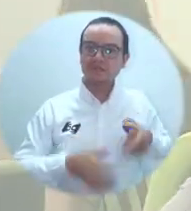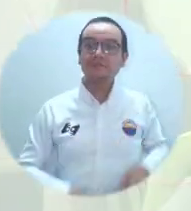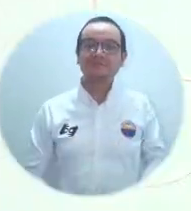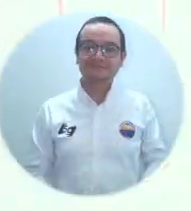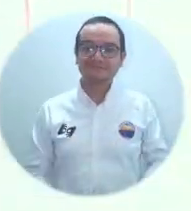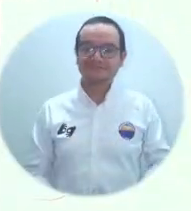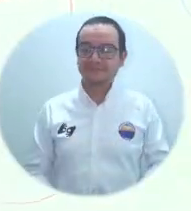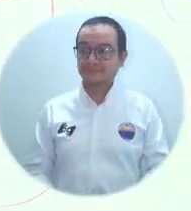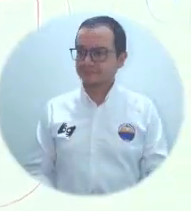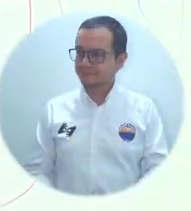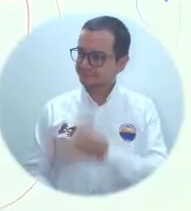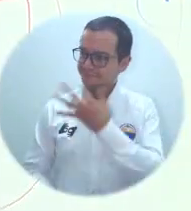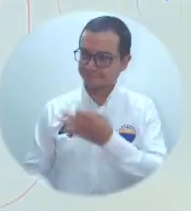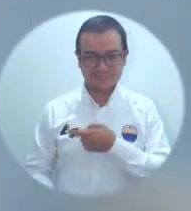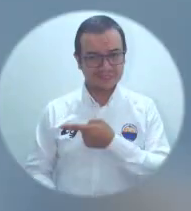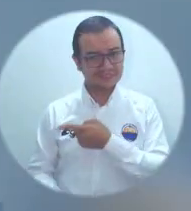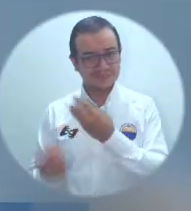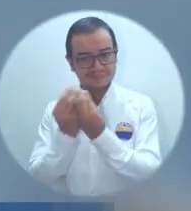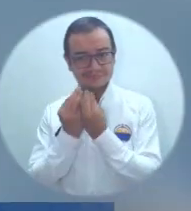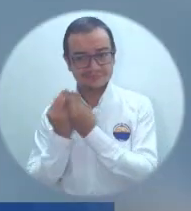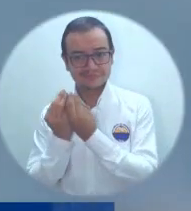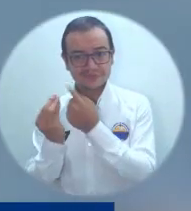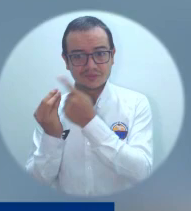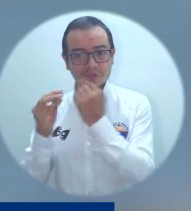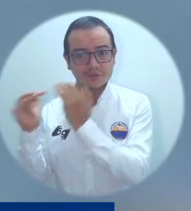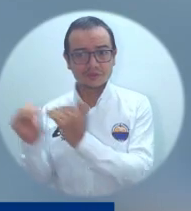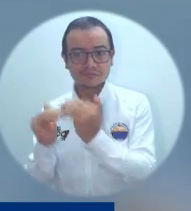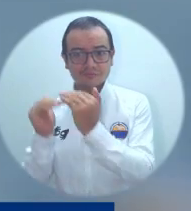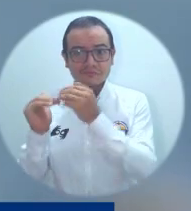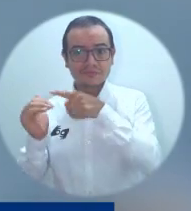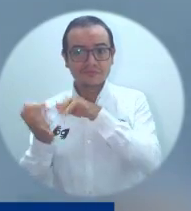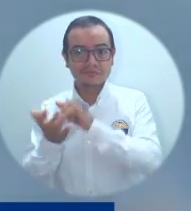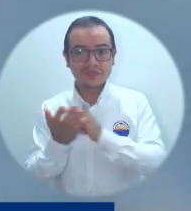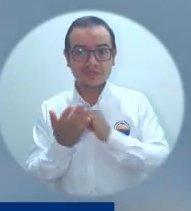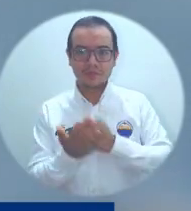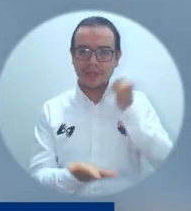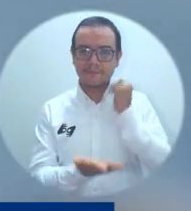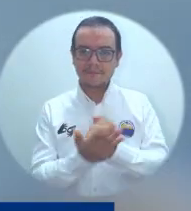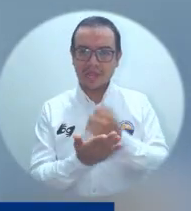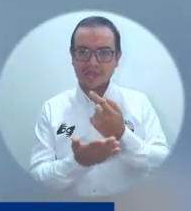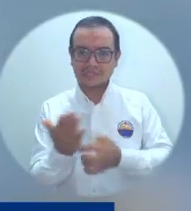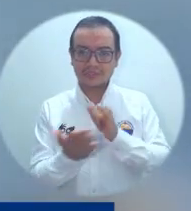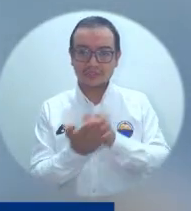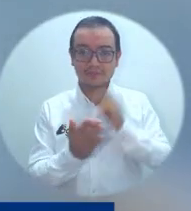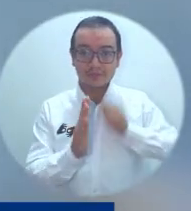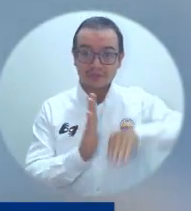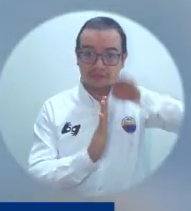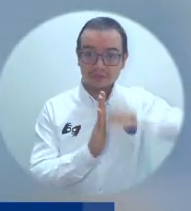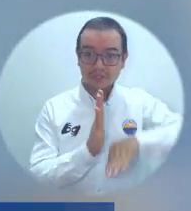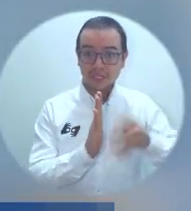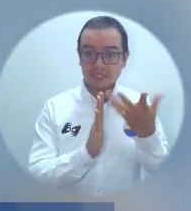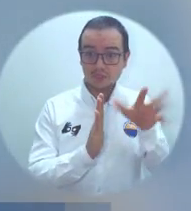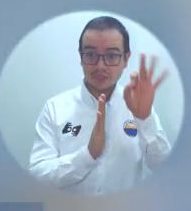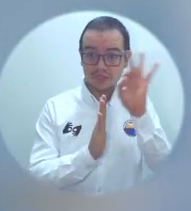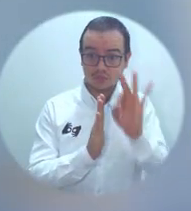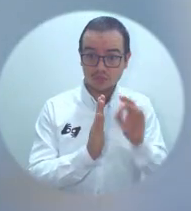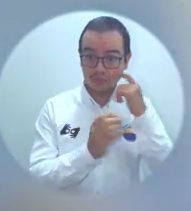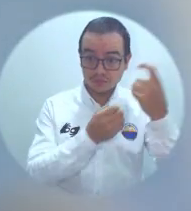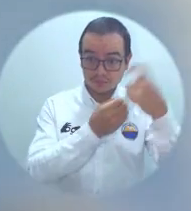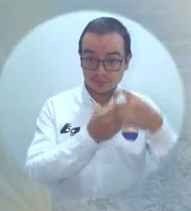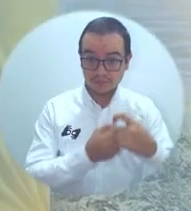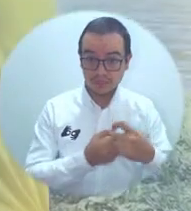docente al respecto. Quiero decir que respaldo la decisión tomada por el Consejo Académico de la reducción de las matrículas de los estudiantes desplegados